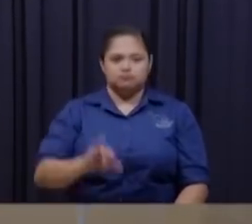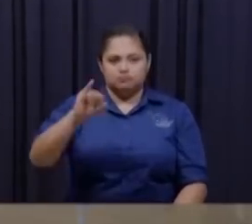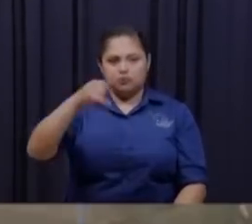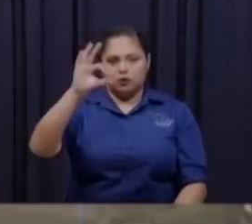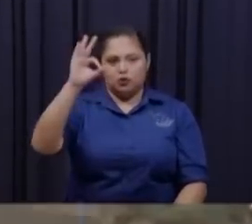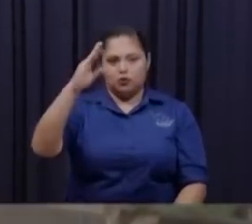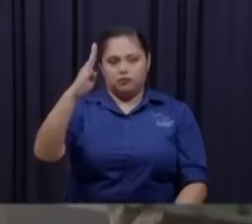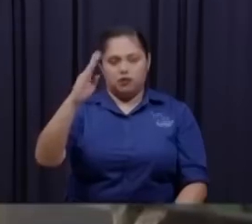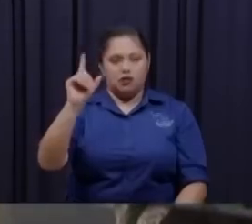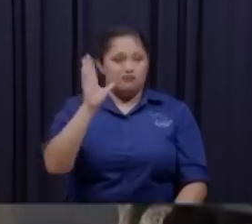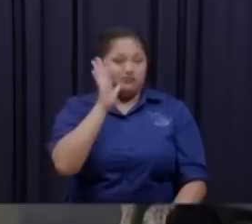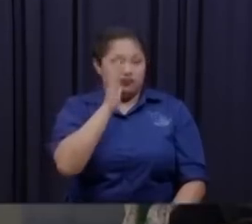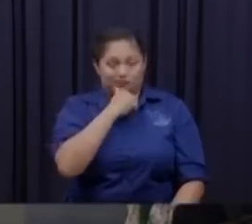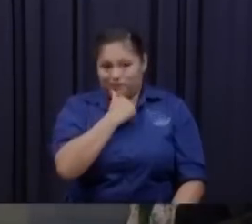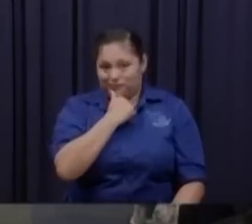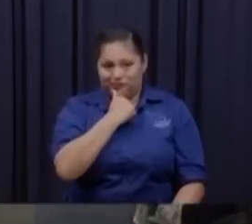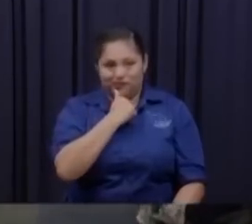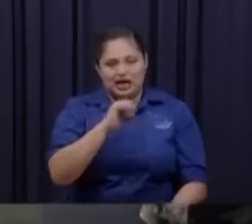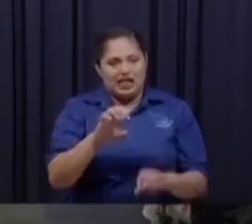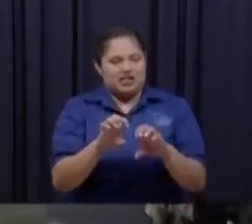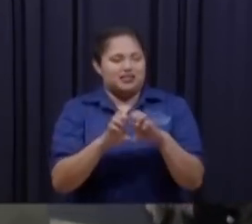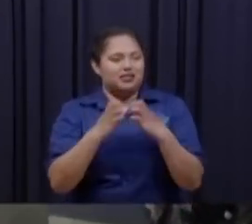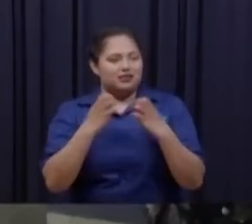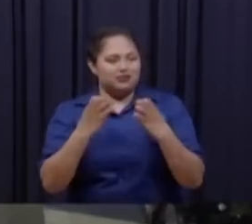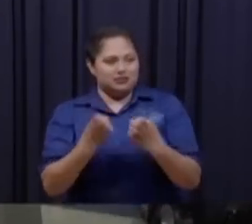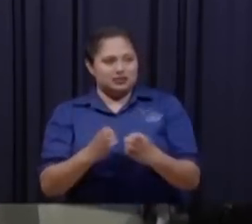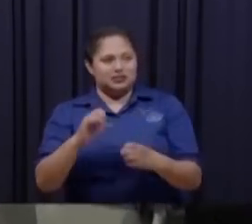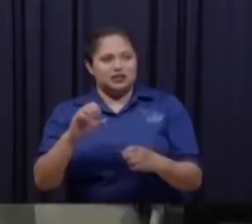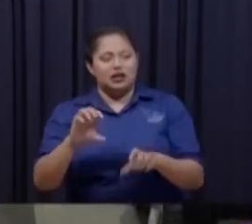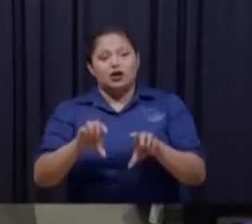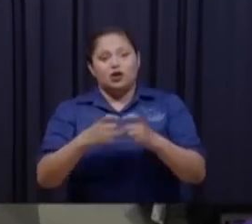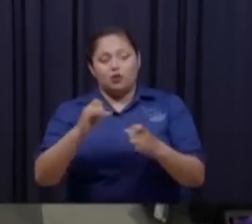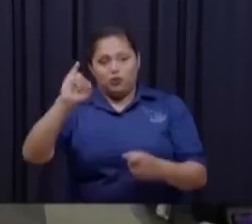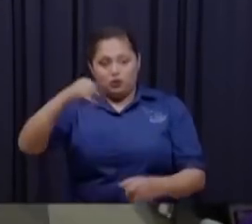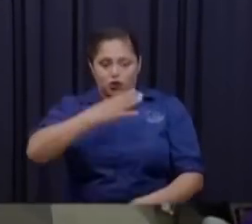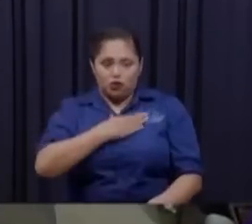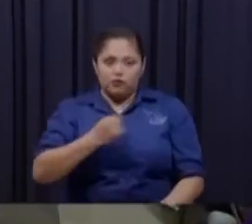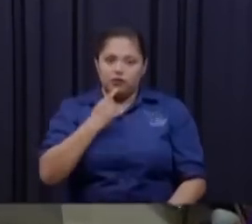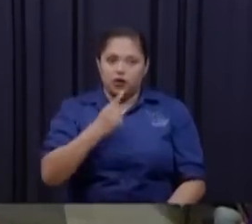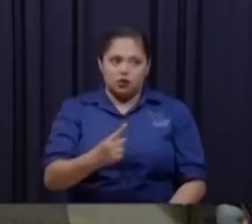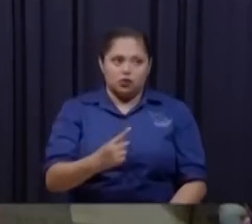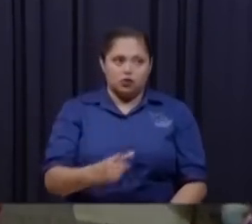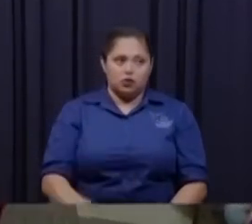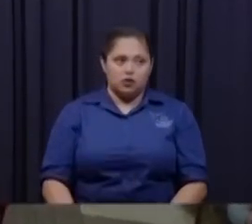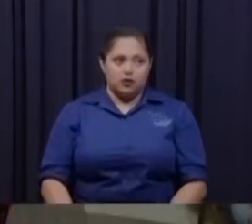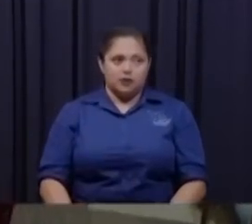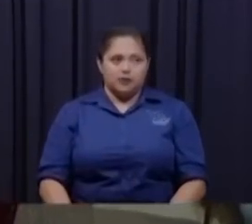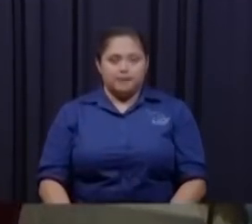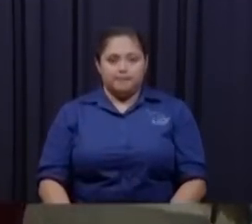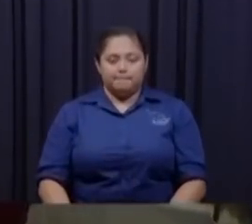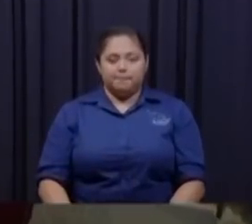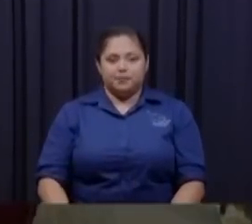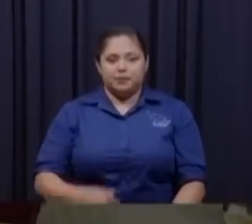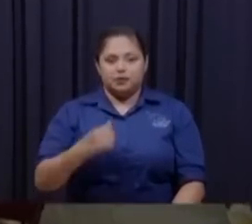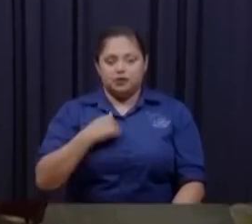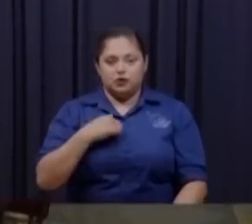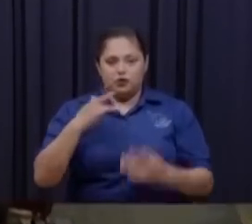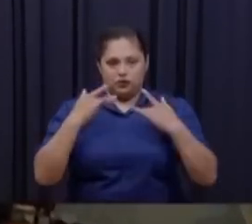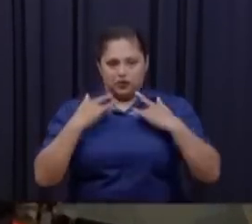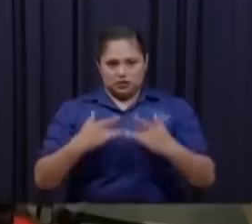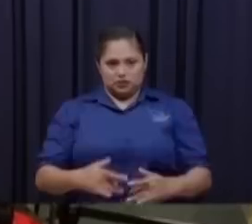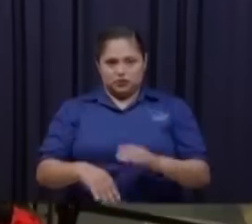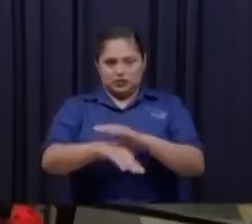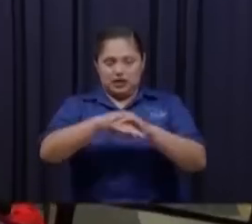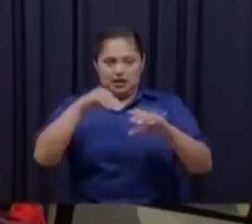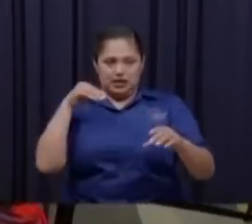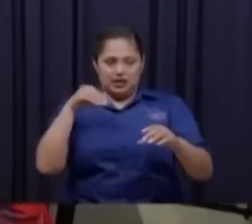no pudo. Y entonces, como Job dijo: desnudo salí del vientre de mi madre, desnudo volveré a la tierra, Jehová Dios,